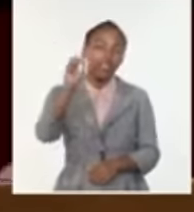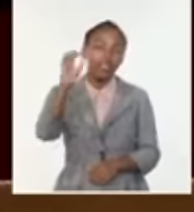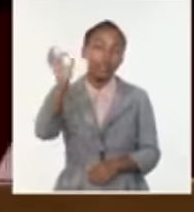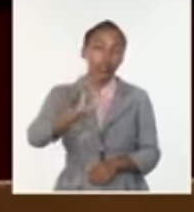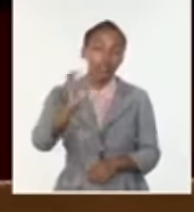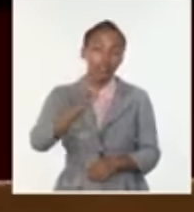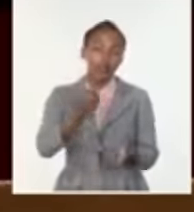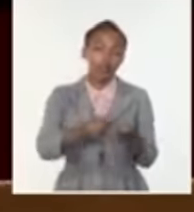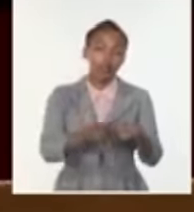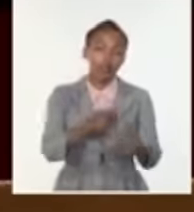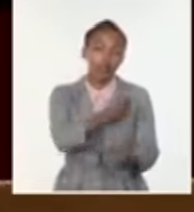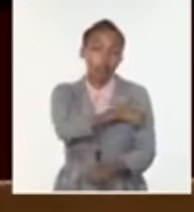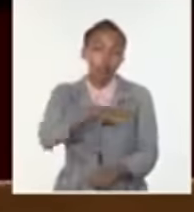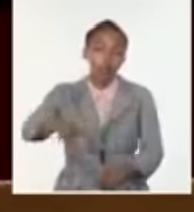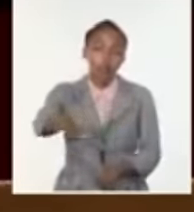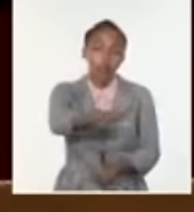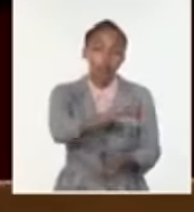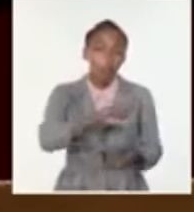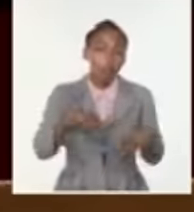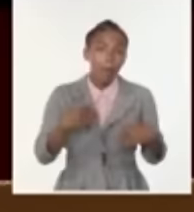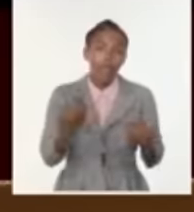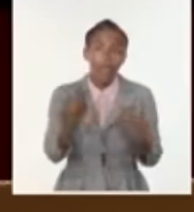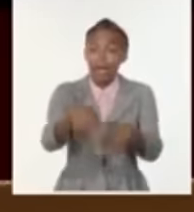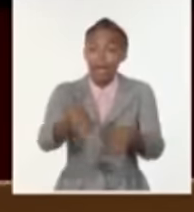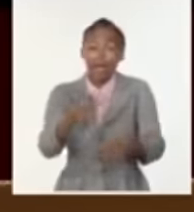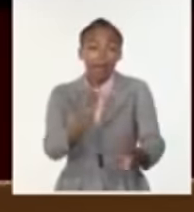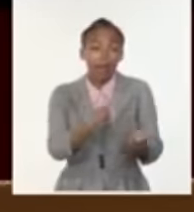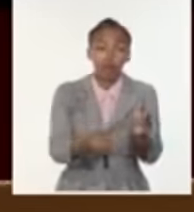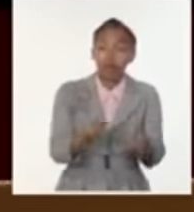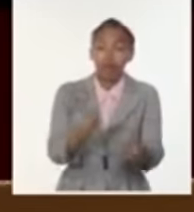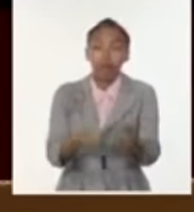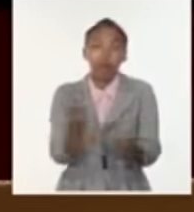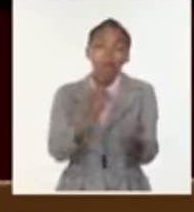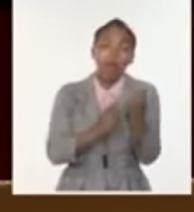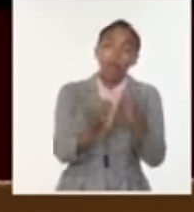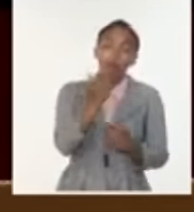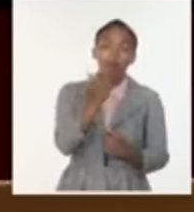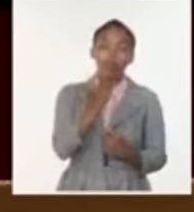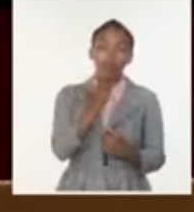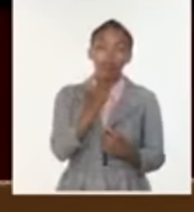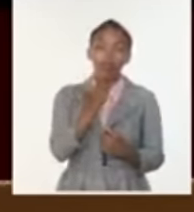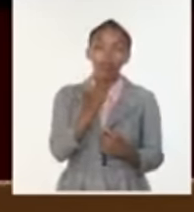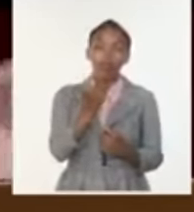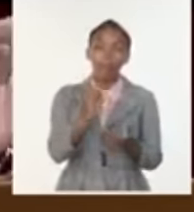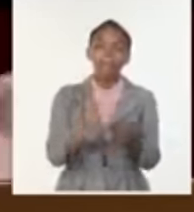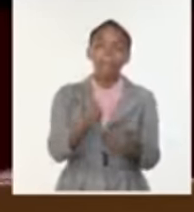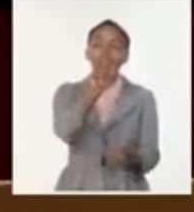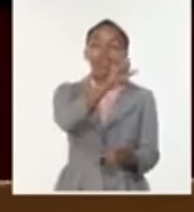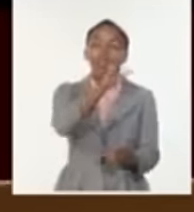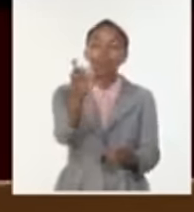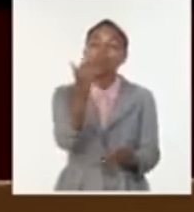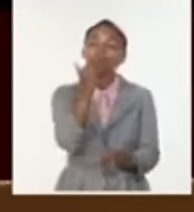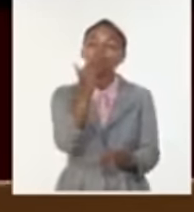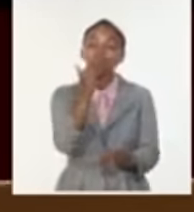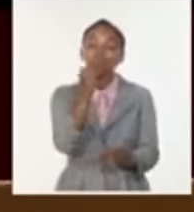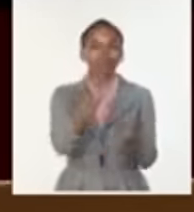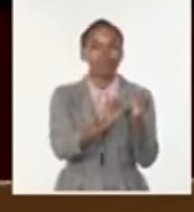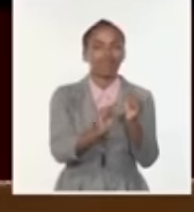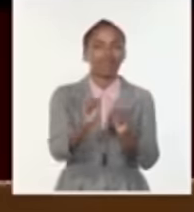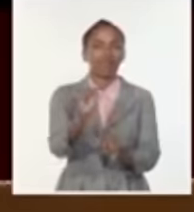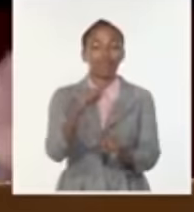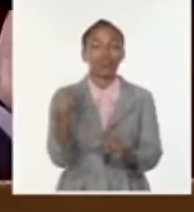comprar comida, para salir a la calle a guapiar. El mercado agropecuario es clave y nosotros nos hemos referido varias